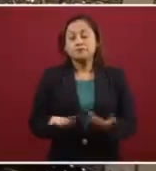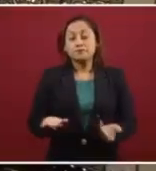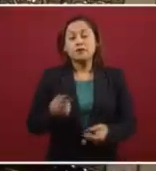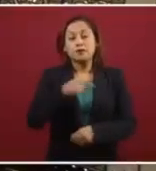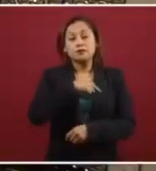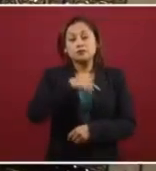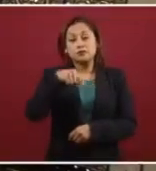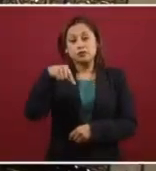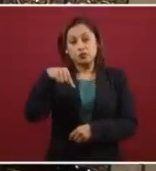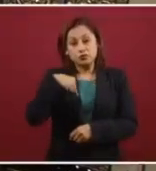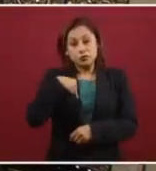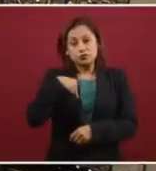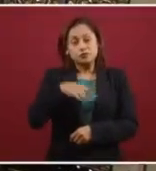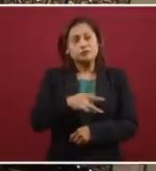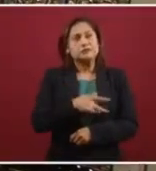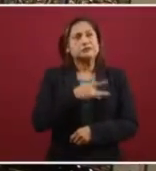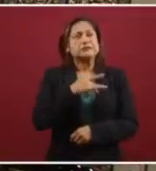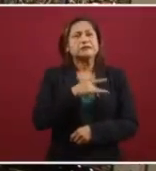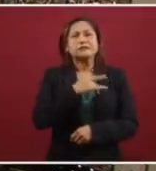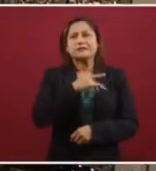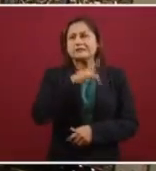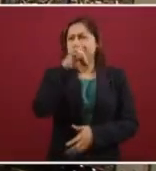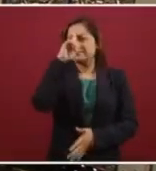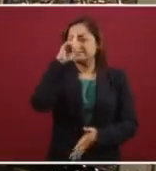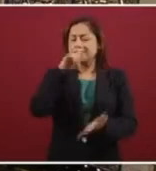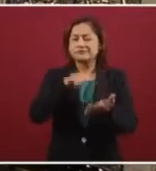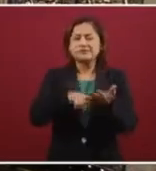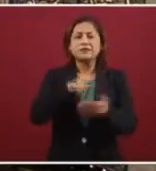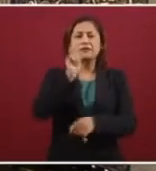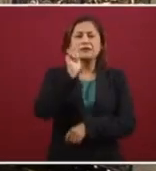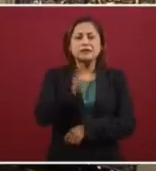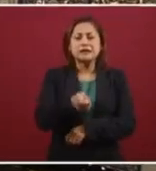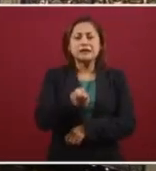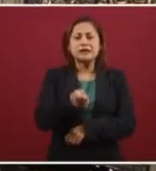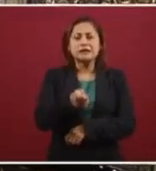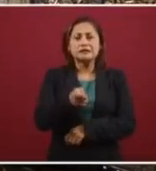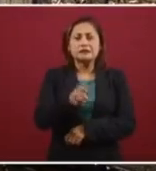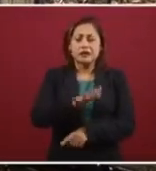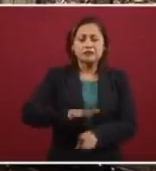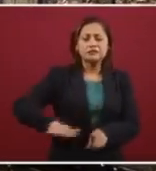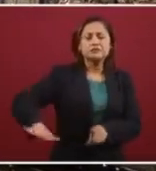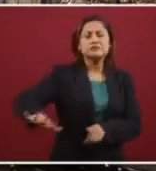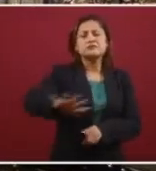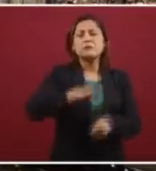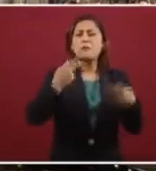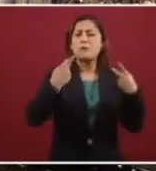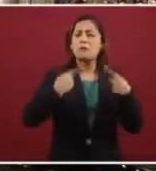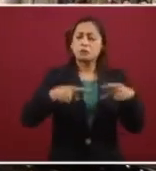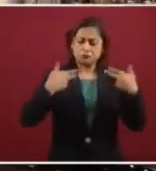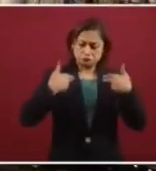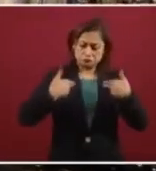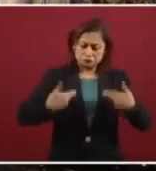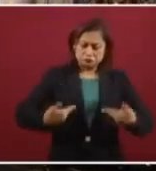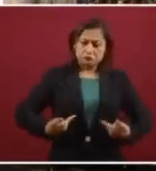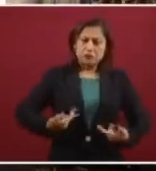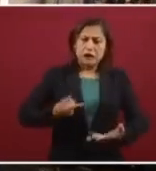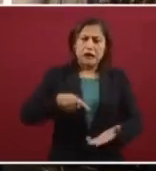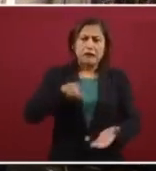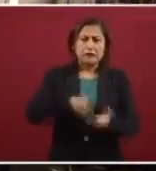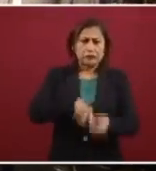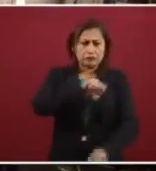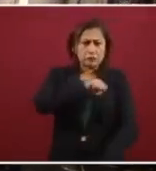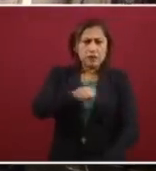pensamos que los seres humanos no son malos por naturaleza sino que son las circunstancias